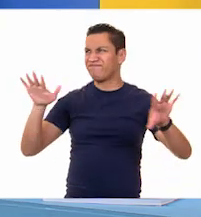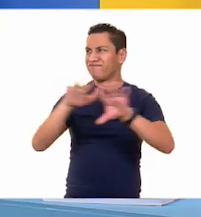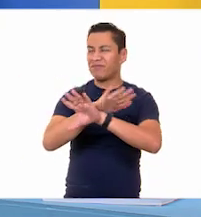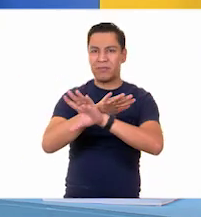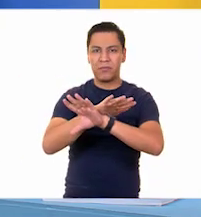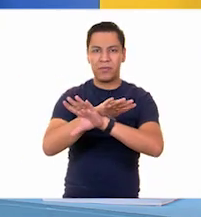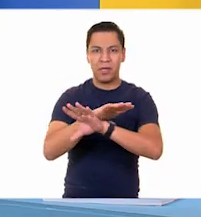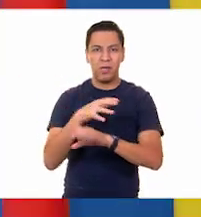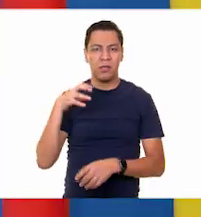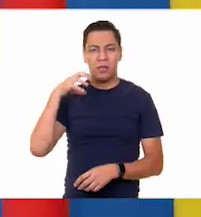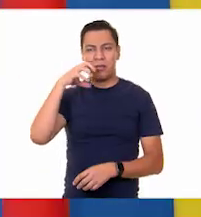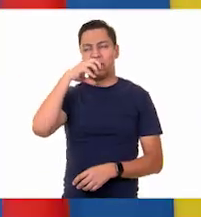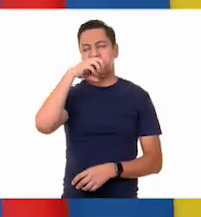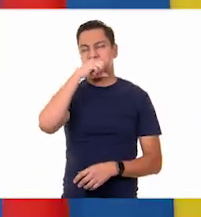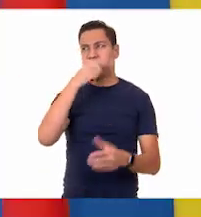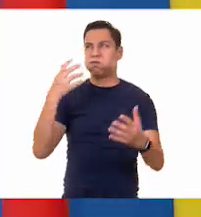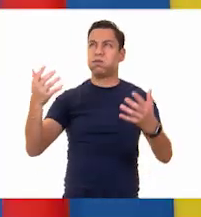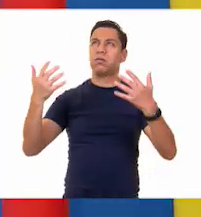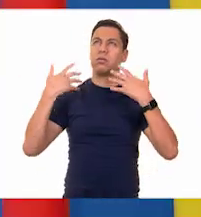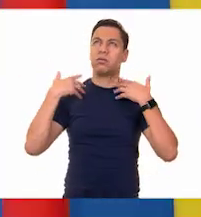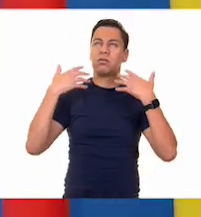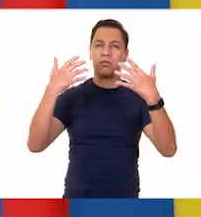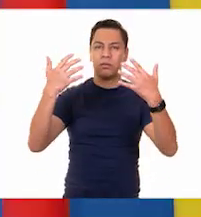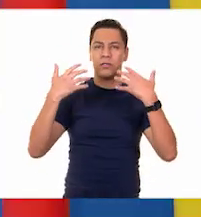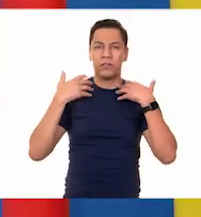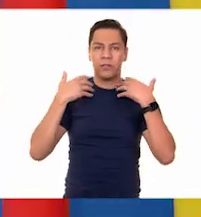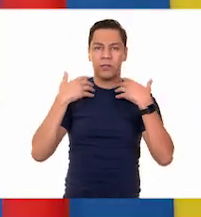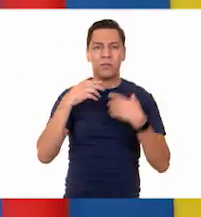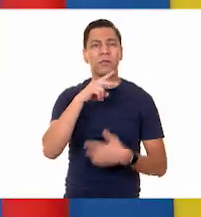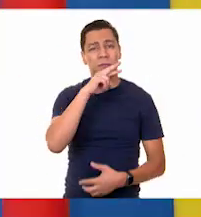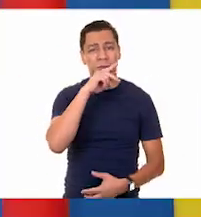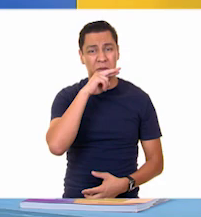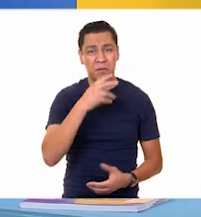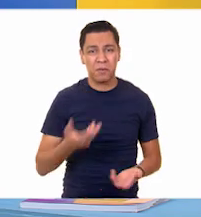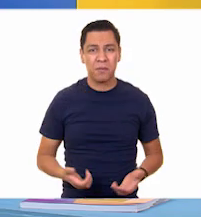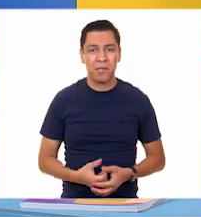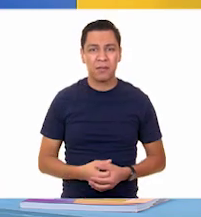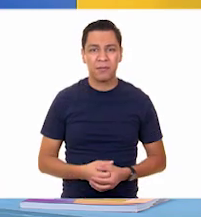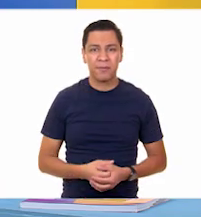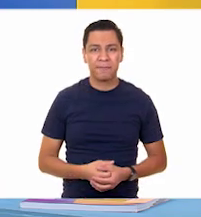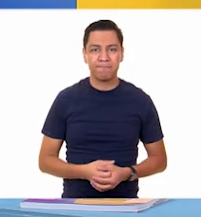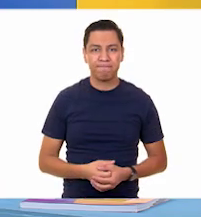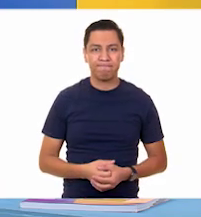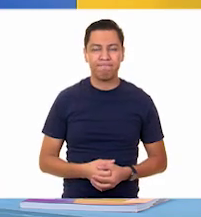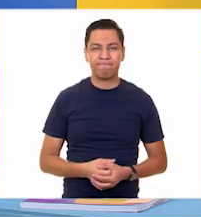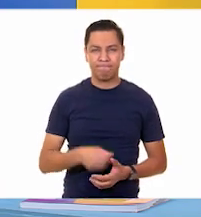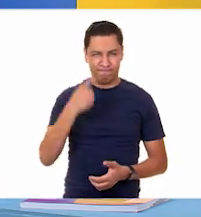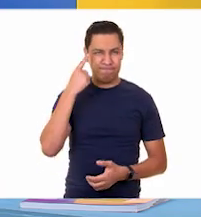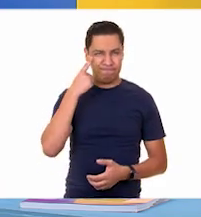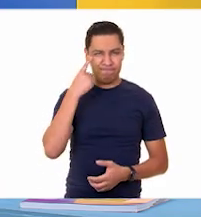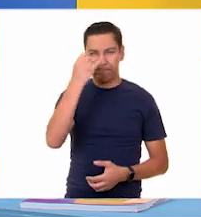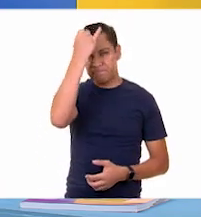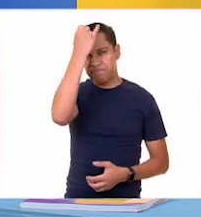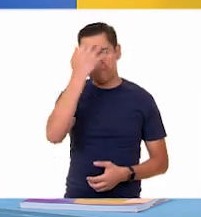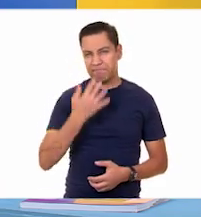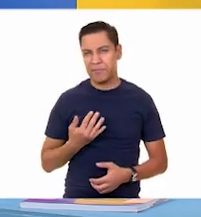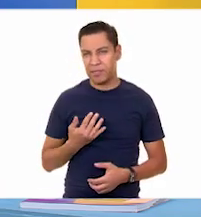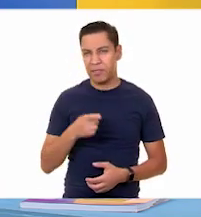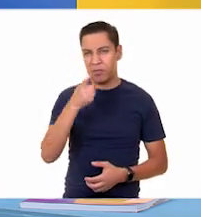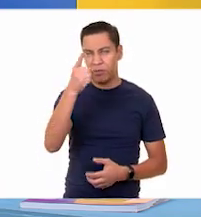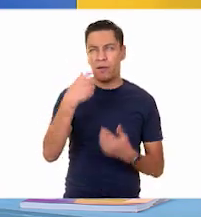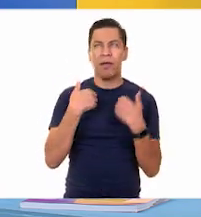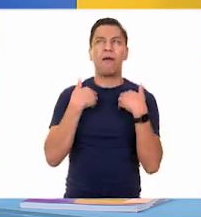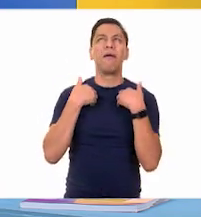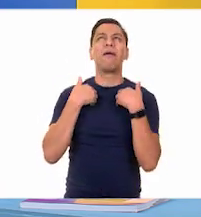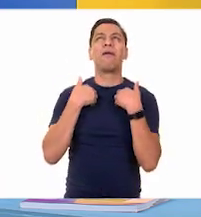de la falta de agua. Eso suena bastante preocupante. Y lo es, Jenny. Veamos una imagen que nos ayudará a